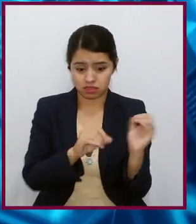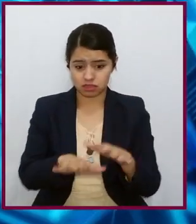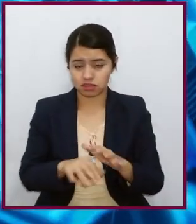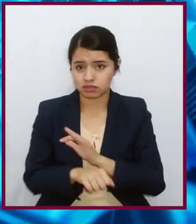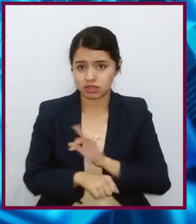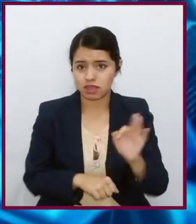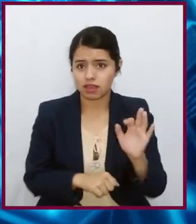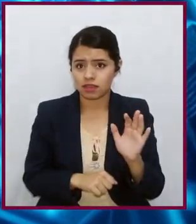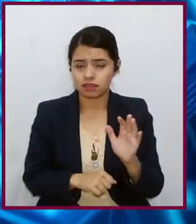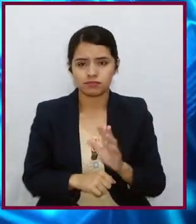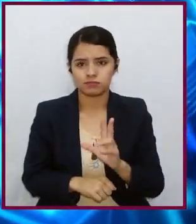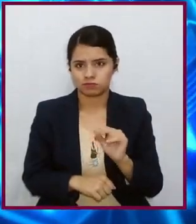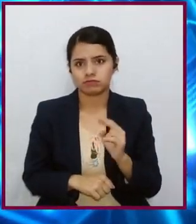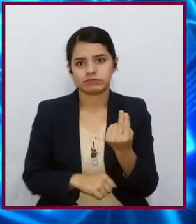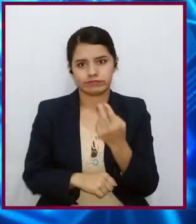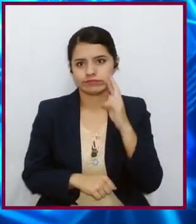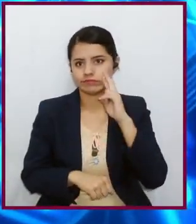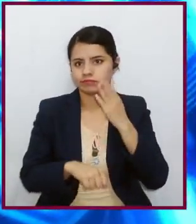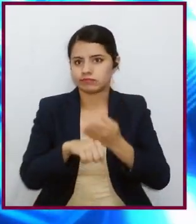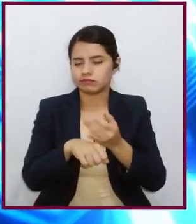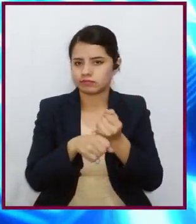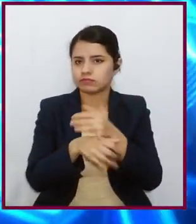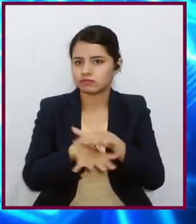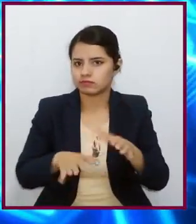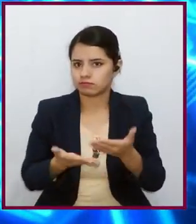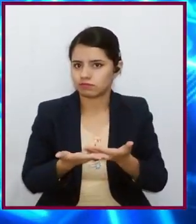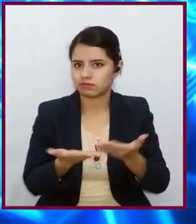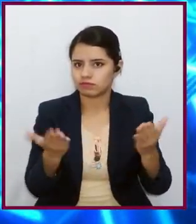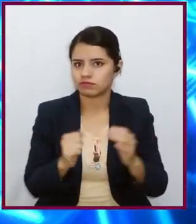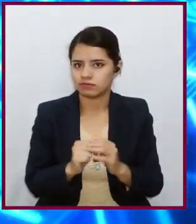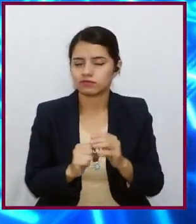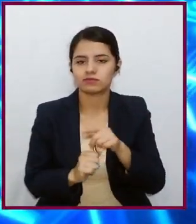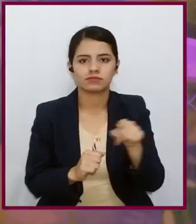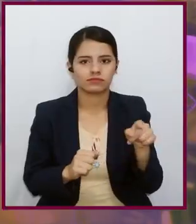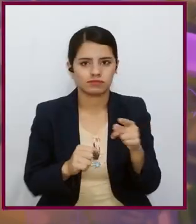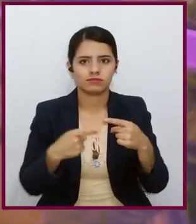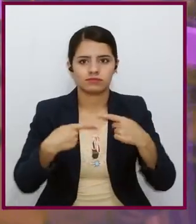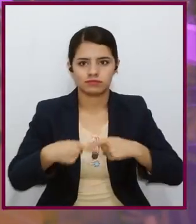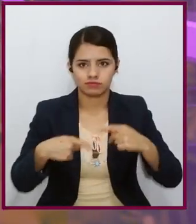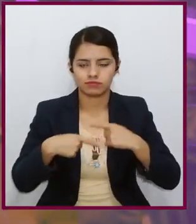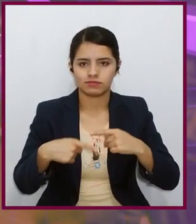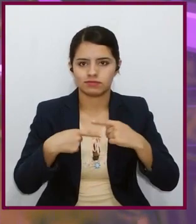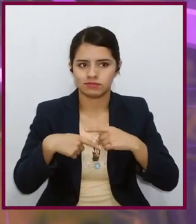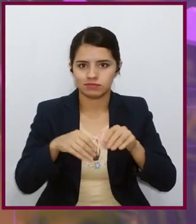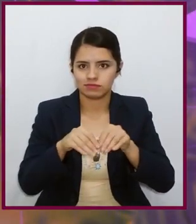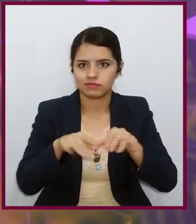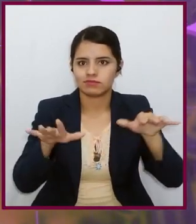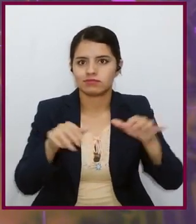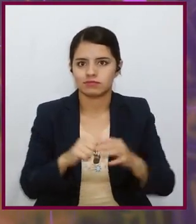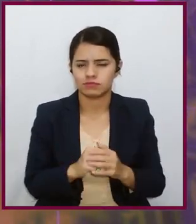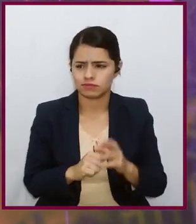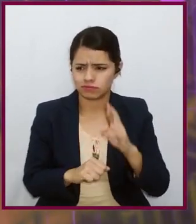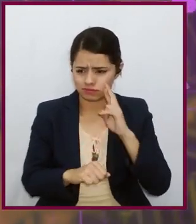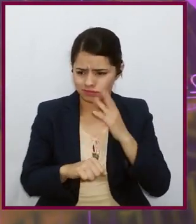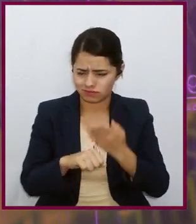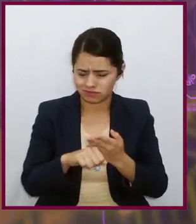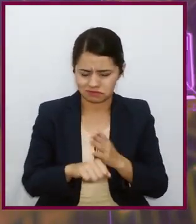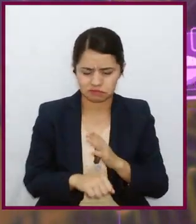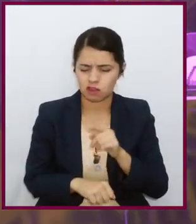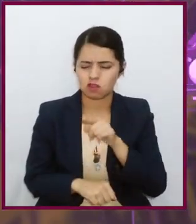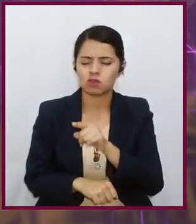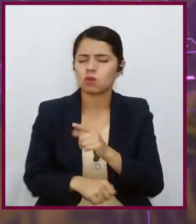bastante más complejo, tenga más elementos que deban ser muy organizados para poder que tengan sentido.